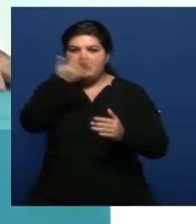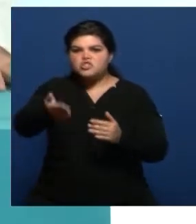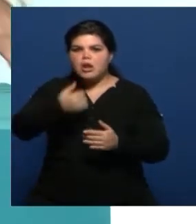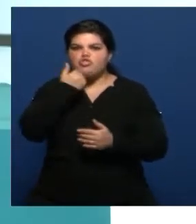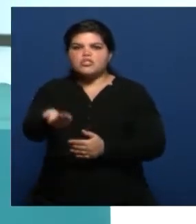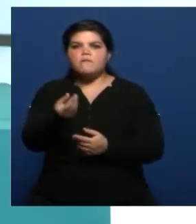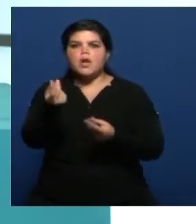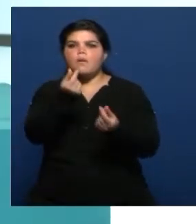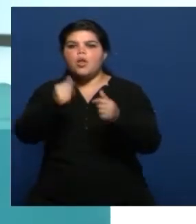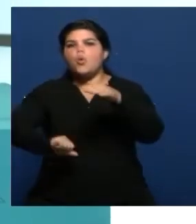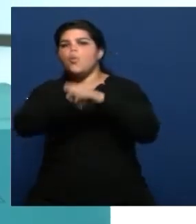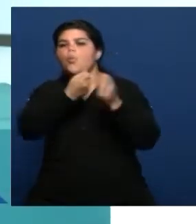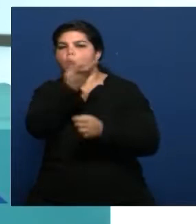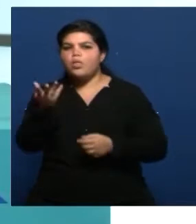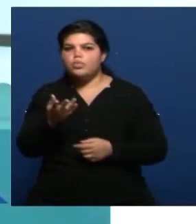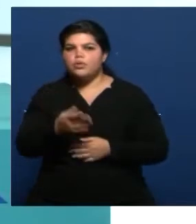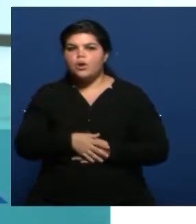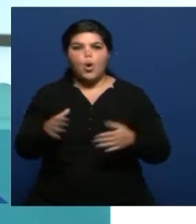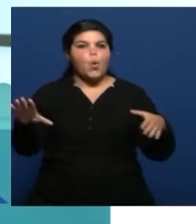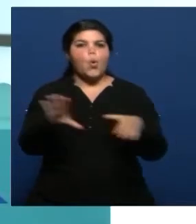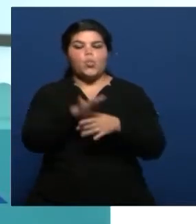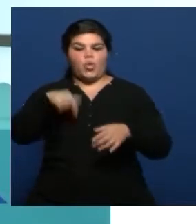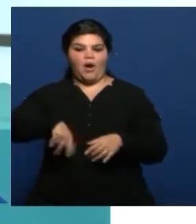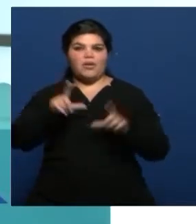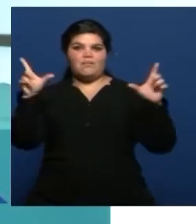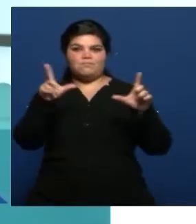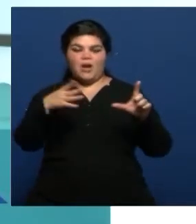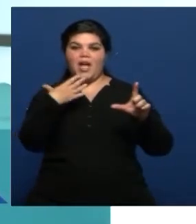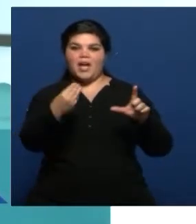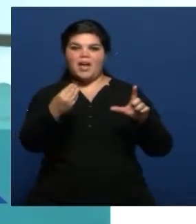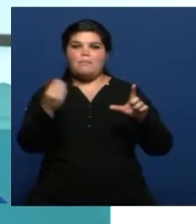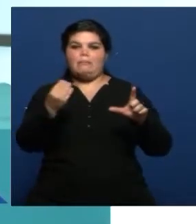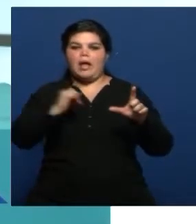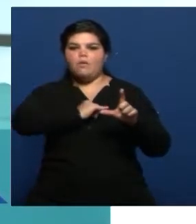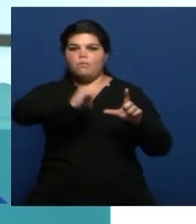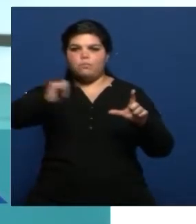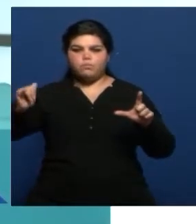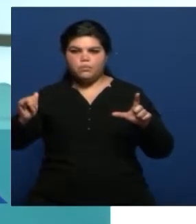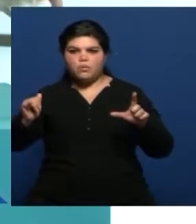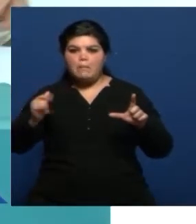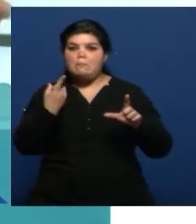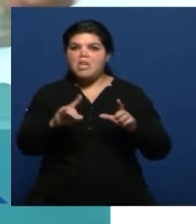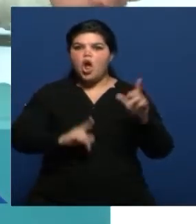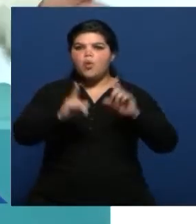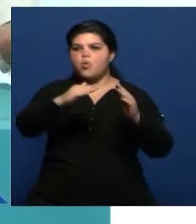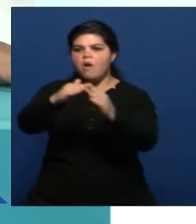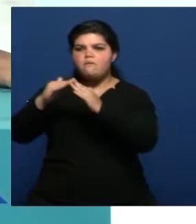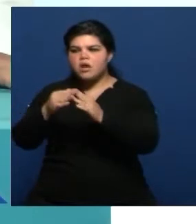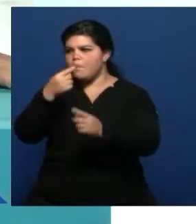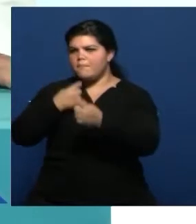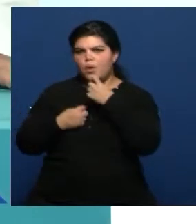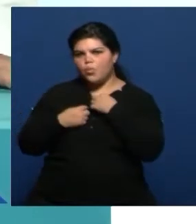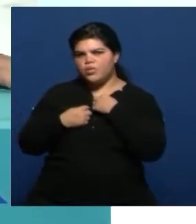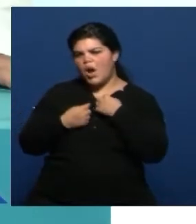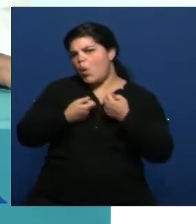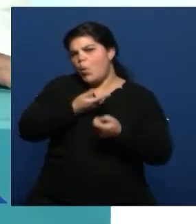vale la garrafa. Decís que lo estamos transmitiendo nosotros ahora. Claro. Y están ayudando ustedes a que esto ocurra. Pero en los barrios más alejados nos preguntaban,